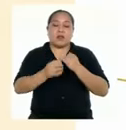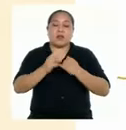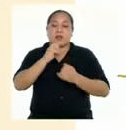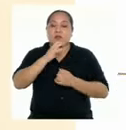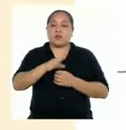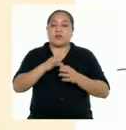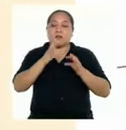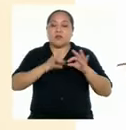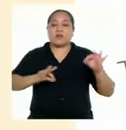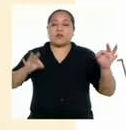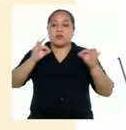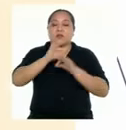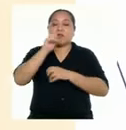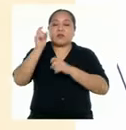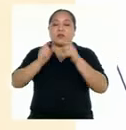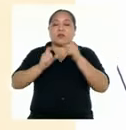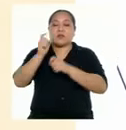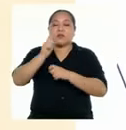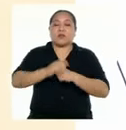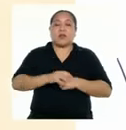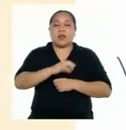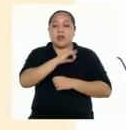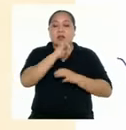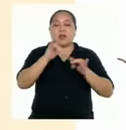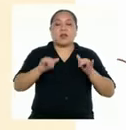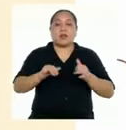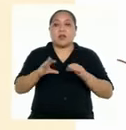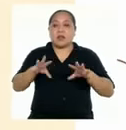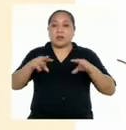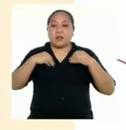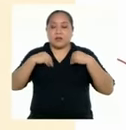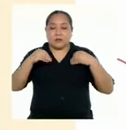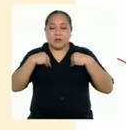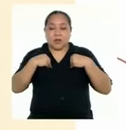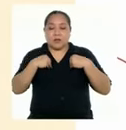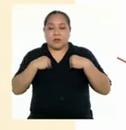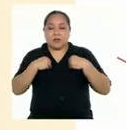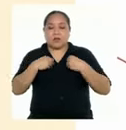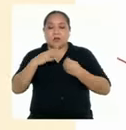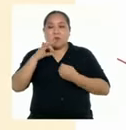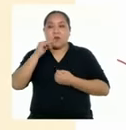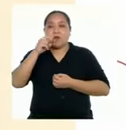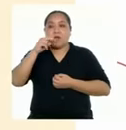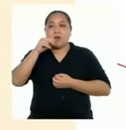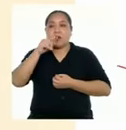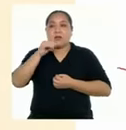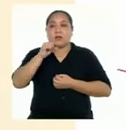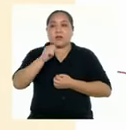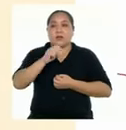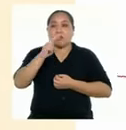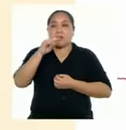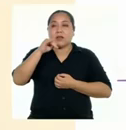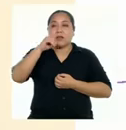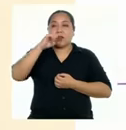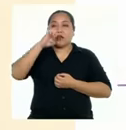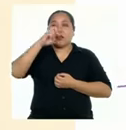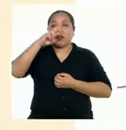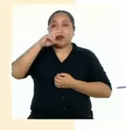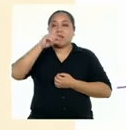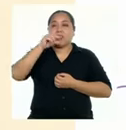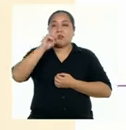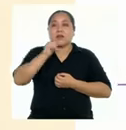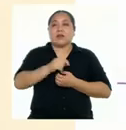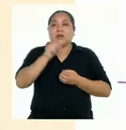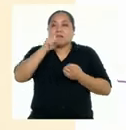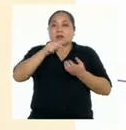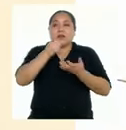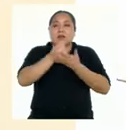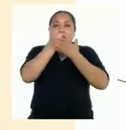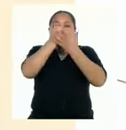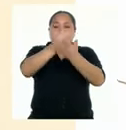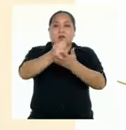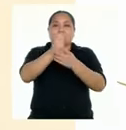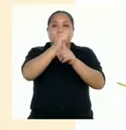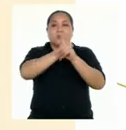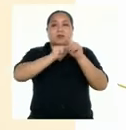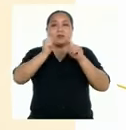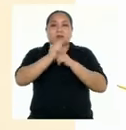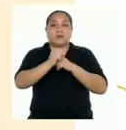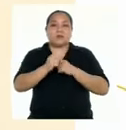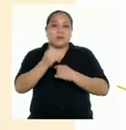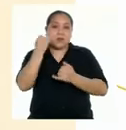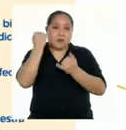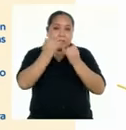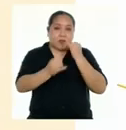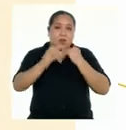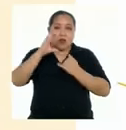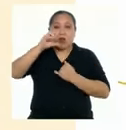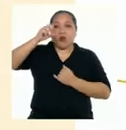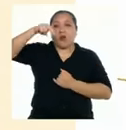usar fuentes de energía asumimos un verdadero compromiso ciudadano con nuestra sociedad y el bien común. Y por último, en las conclusiones reforzaré